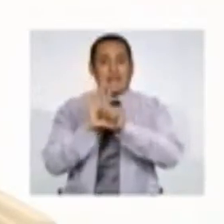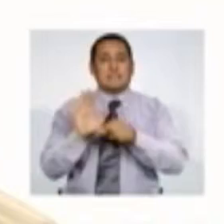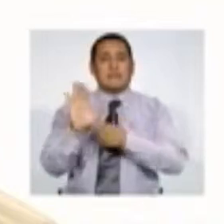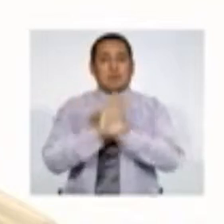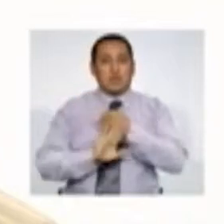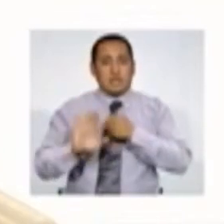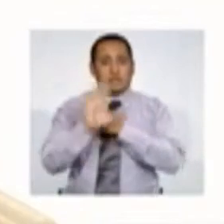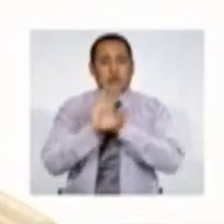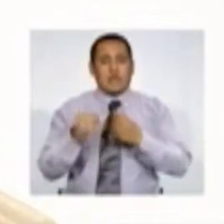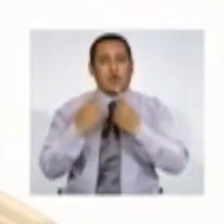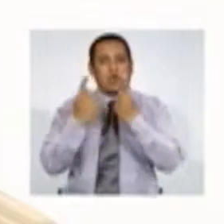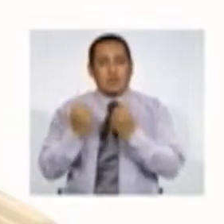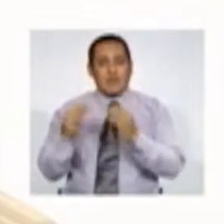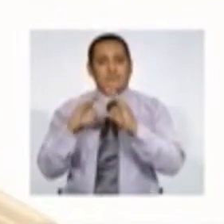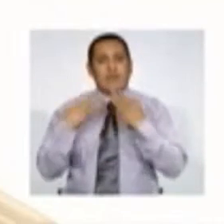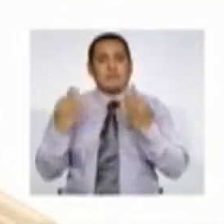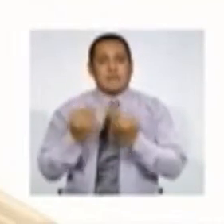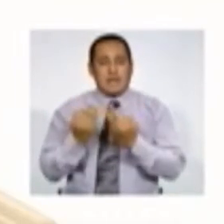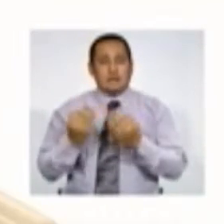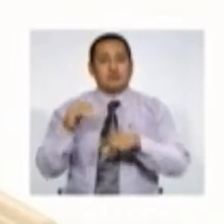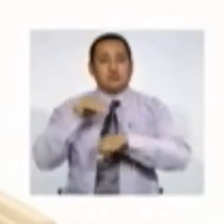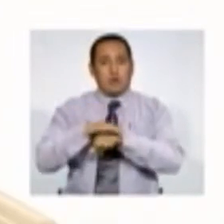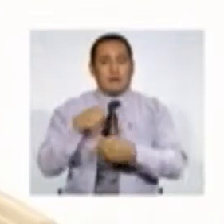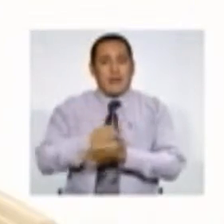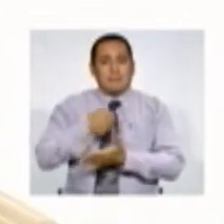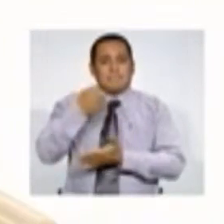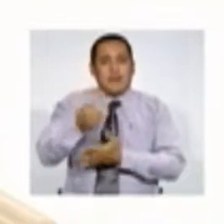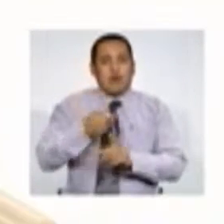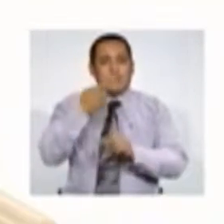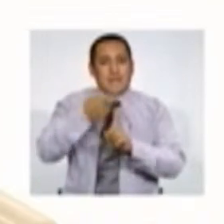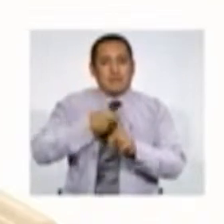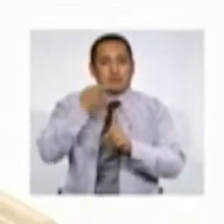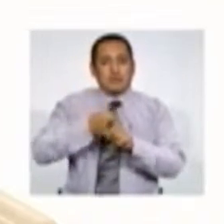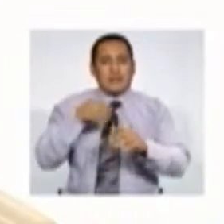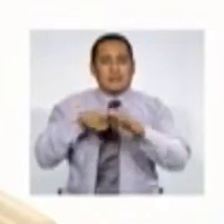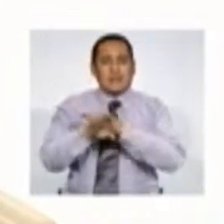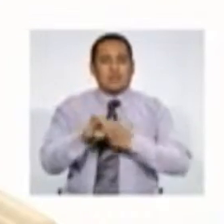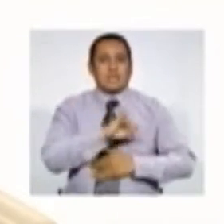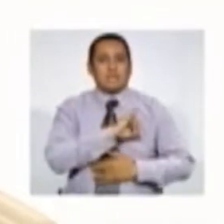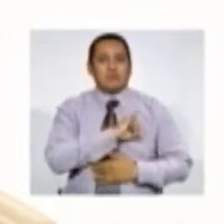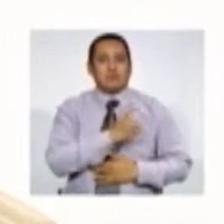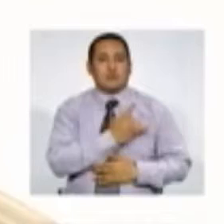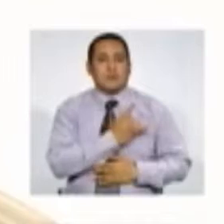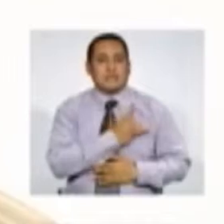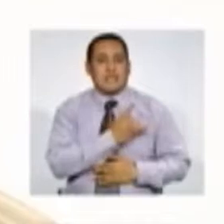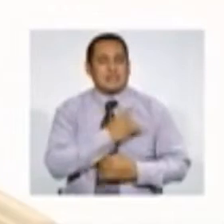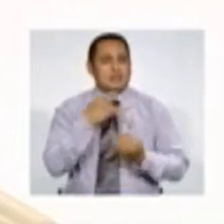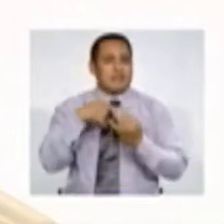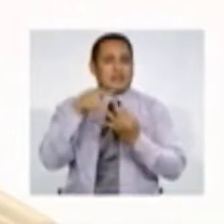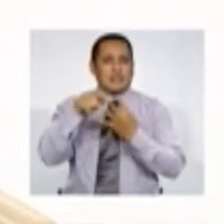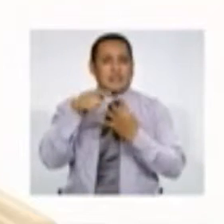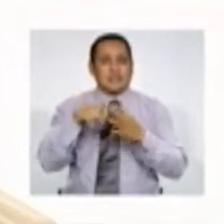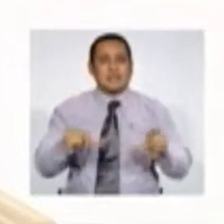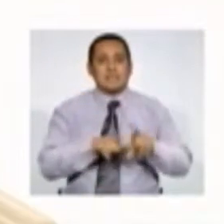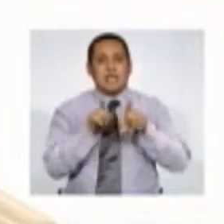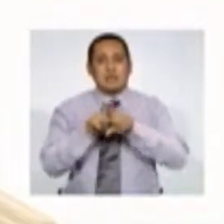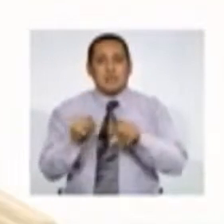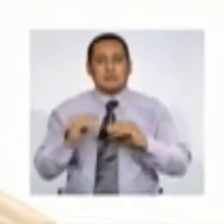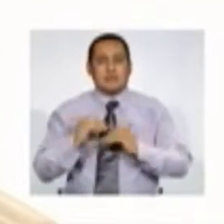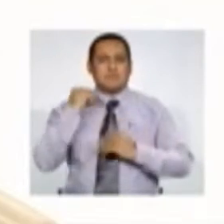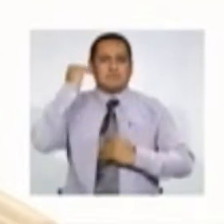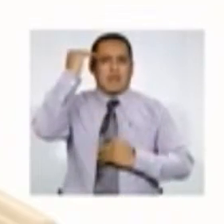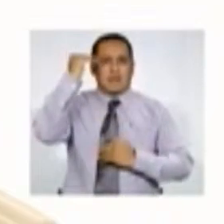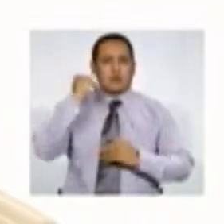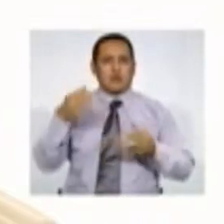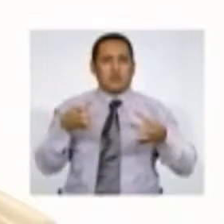era la Ley de Protección a la Economía Familiar respecto del pago, ¿no?, de pensiones en institutos, escuelas superiores, universidades